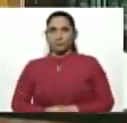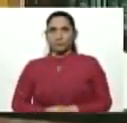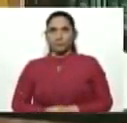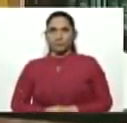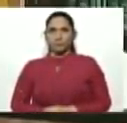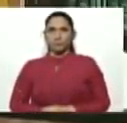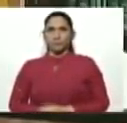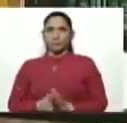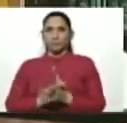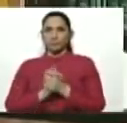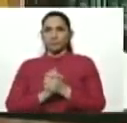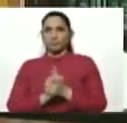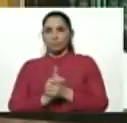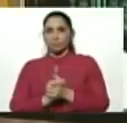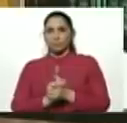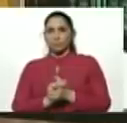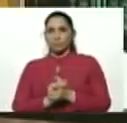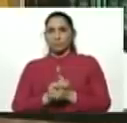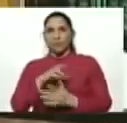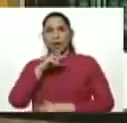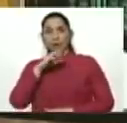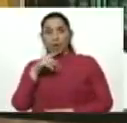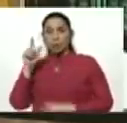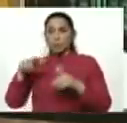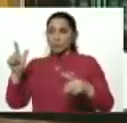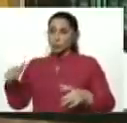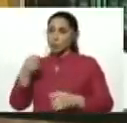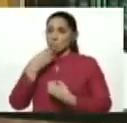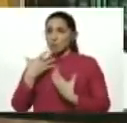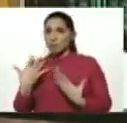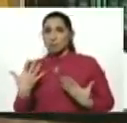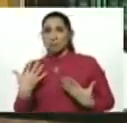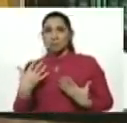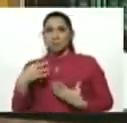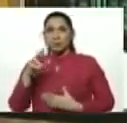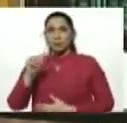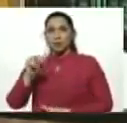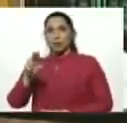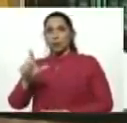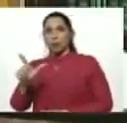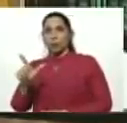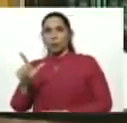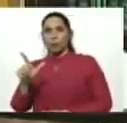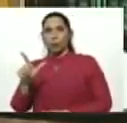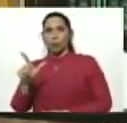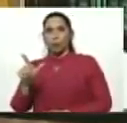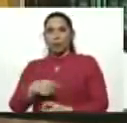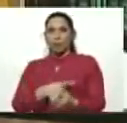del compañero, hablando de gente buena, Raúl Castro Ruz.